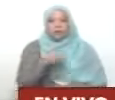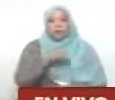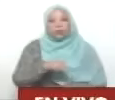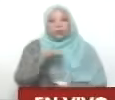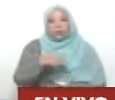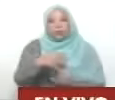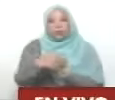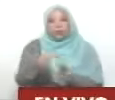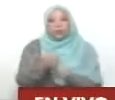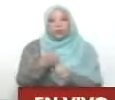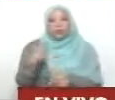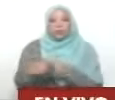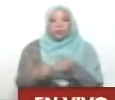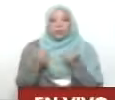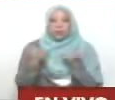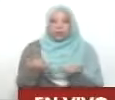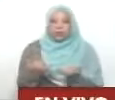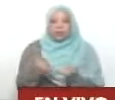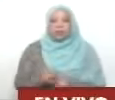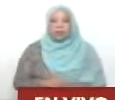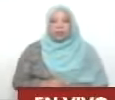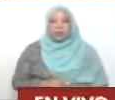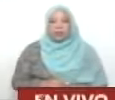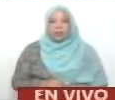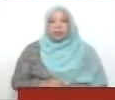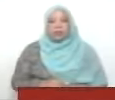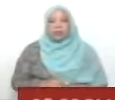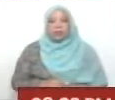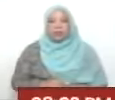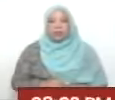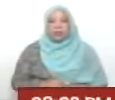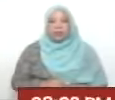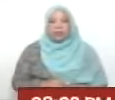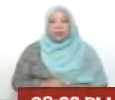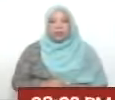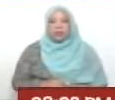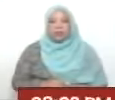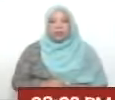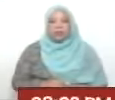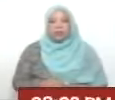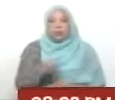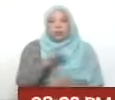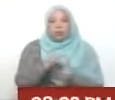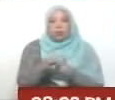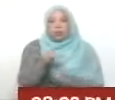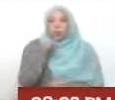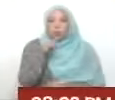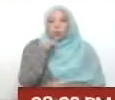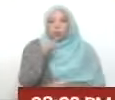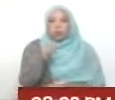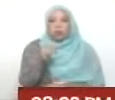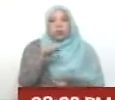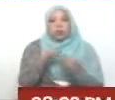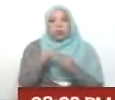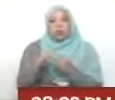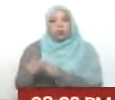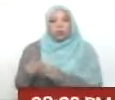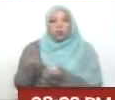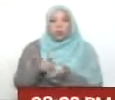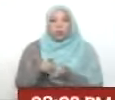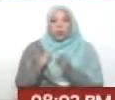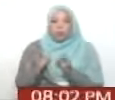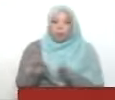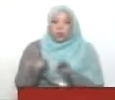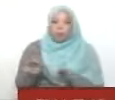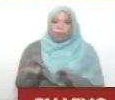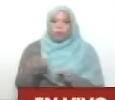ejemplo de producción de alimento y de producción de educación, de cultura. Es una comuna